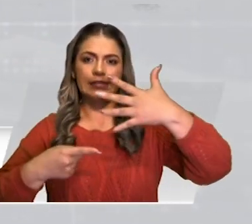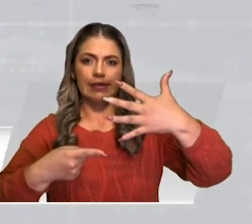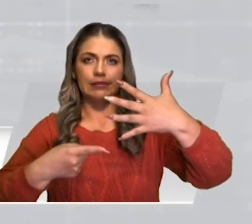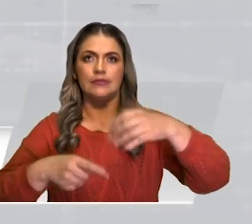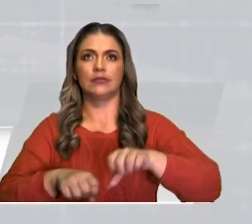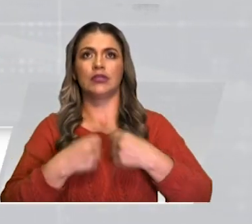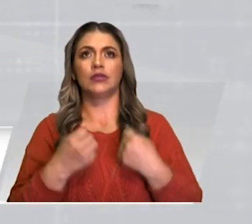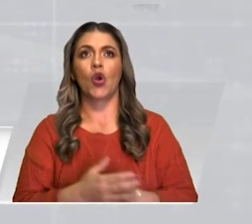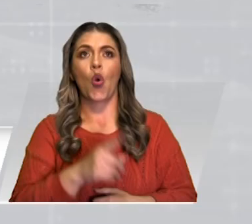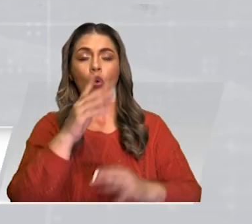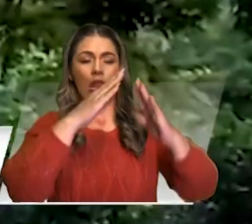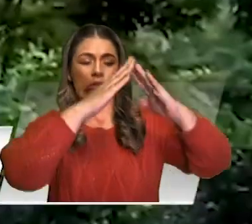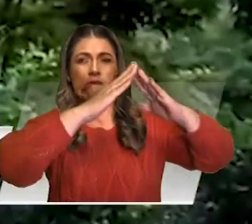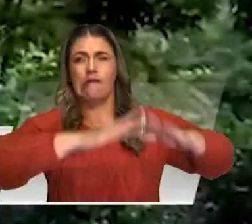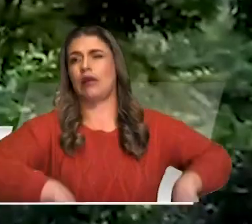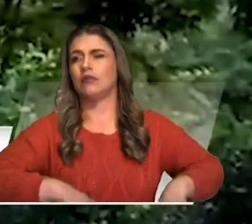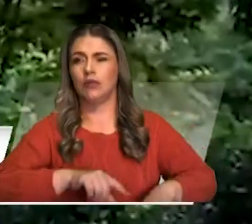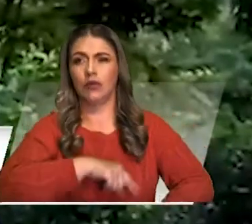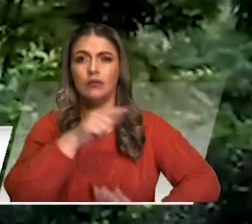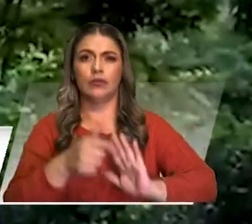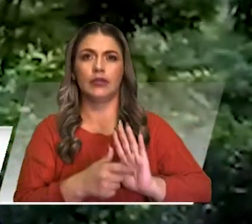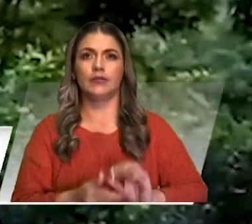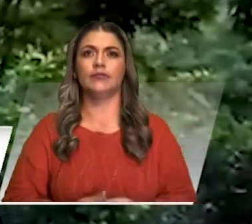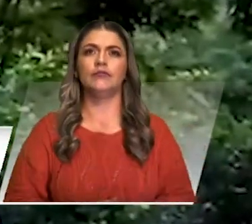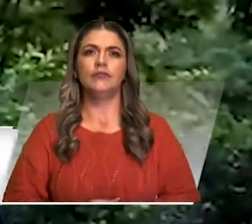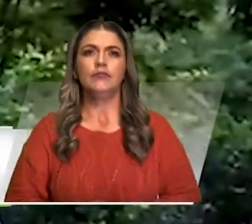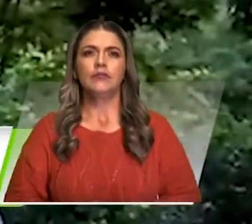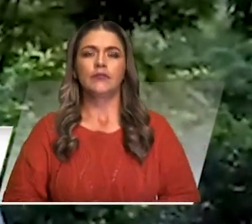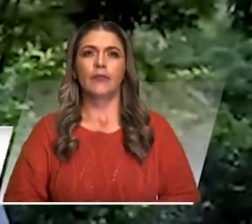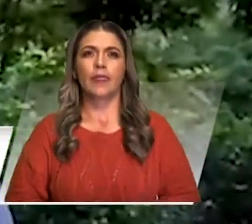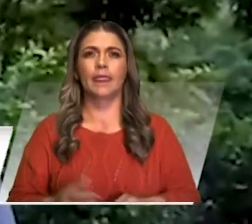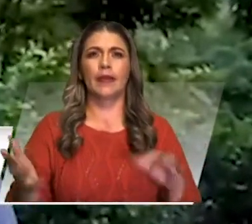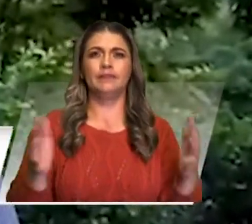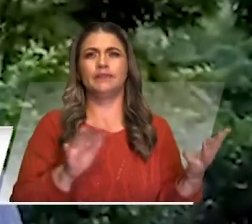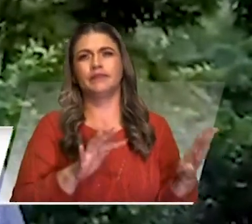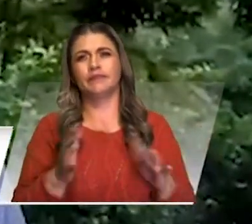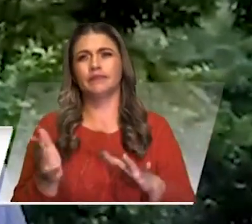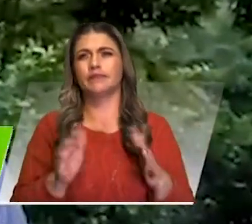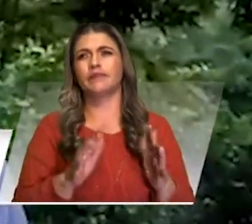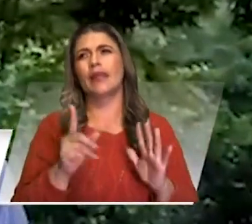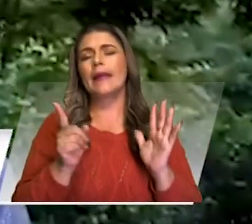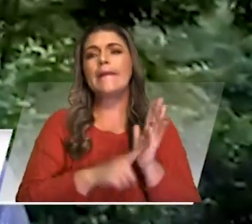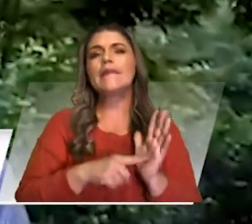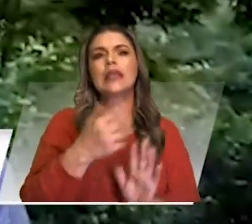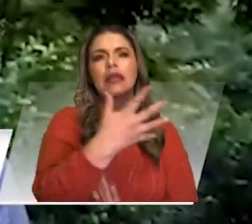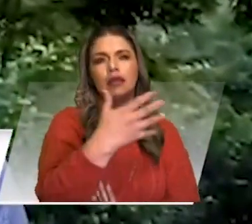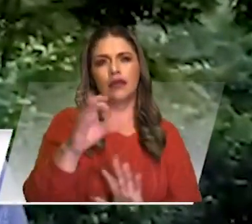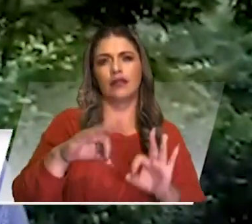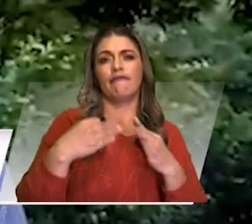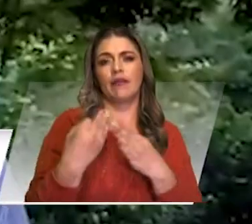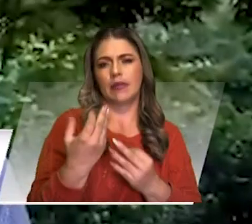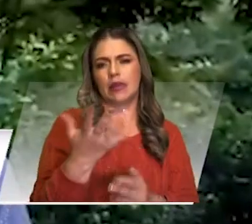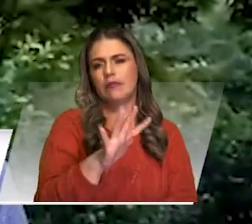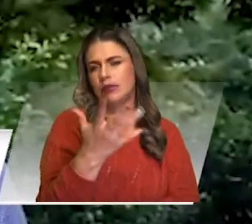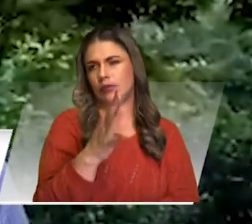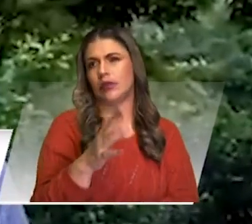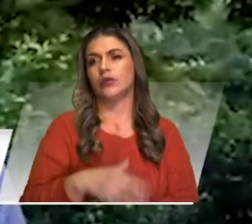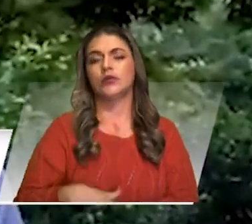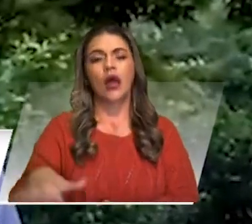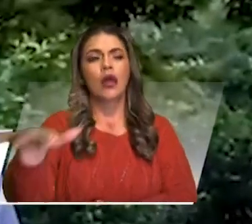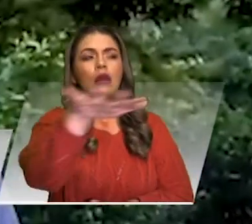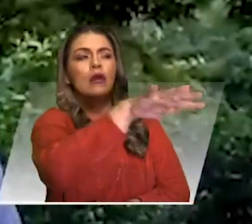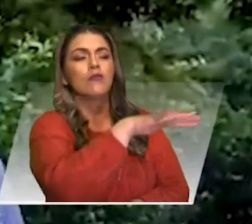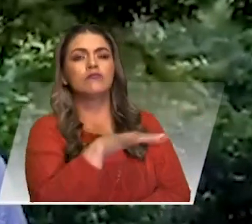ellas con destrucción completa. Se calcula en las zonas aisladas unas 1.500 familias, o sea 6.000 personas, porque esta vía